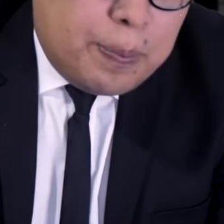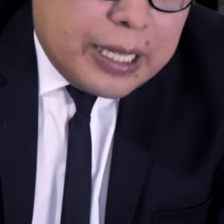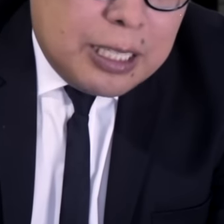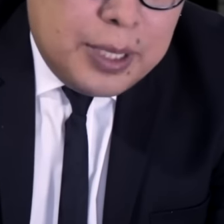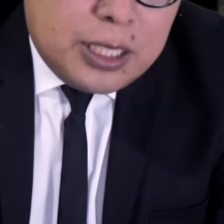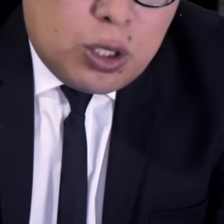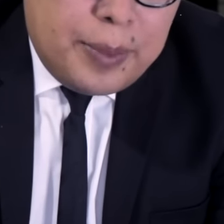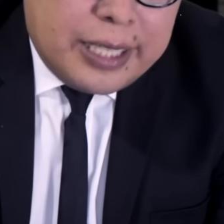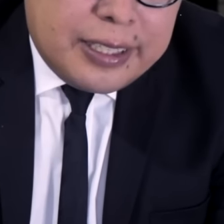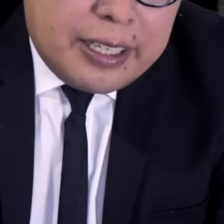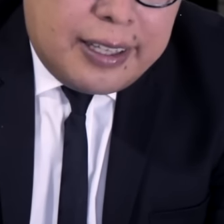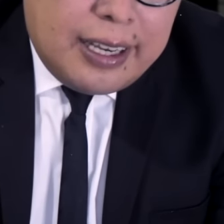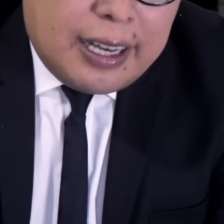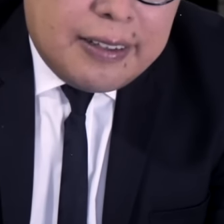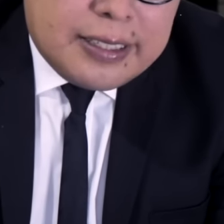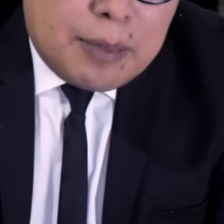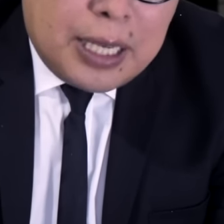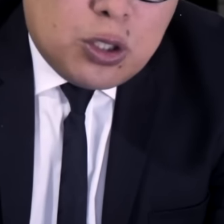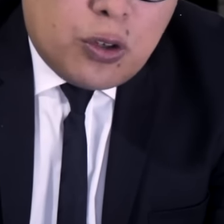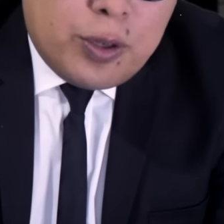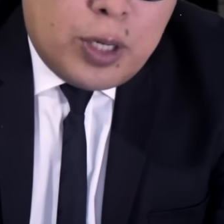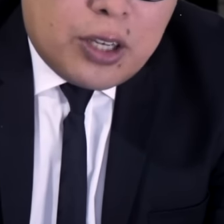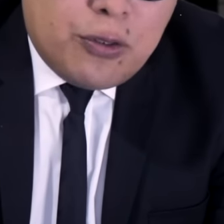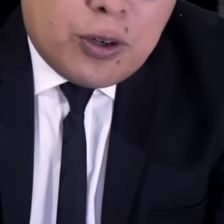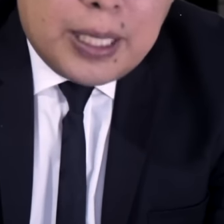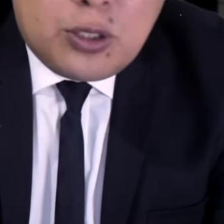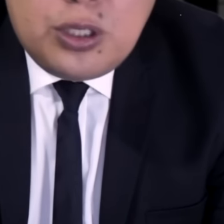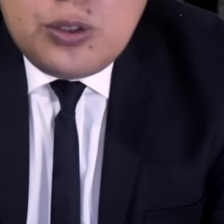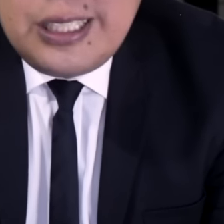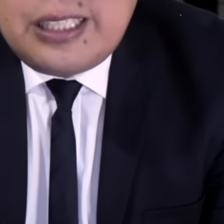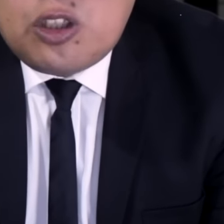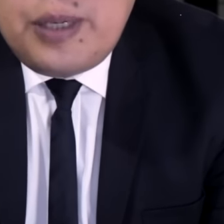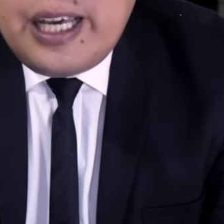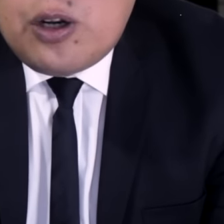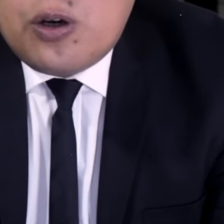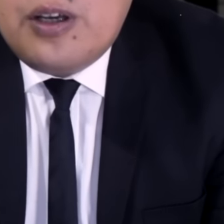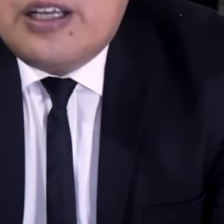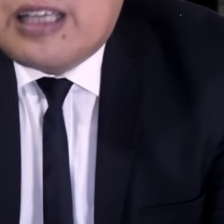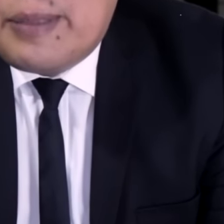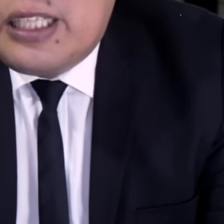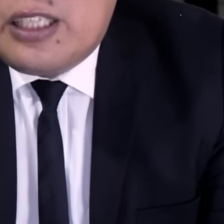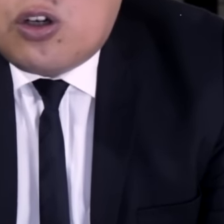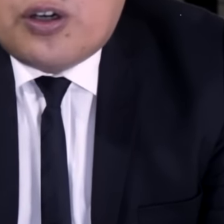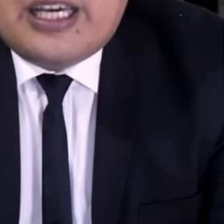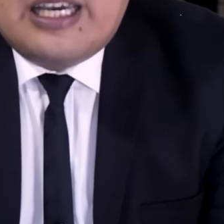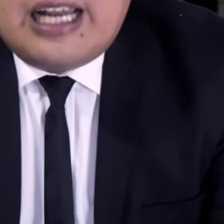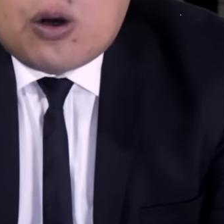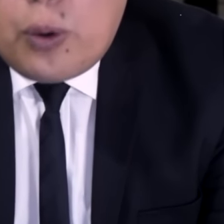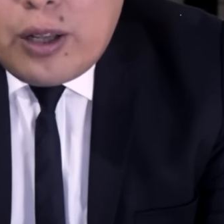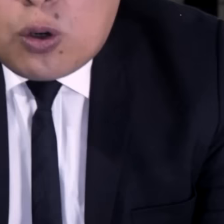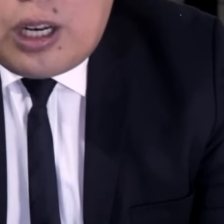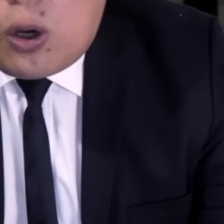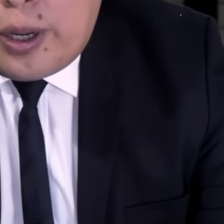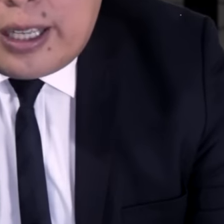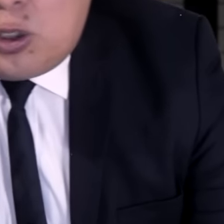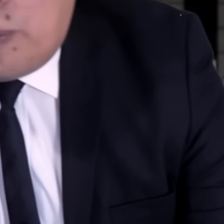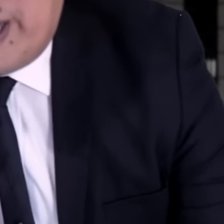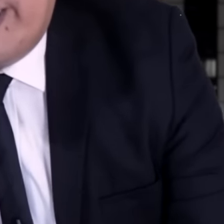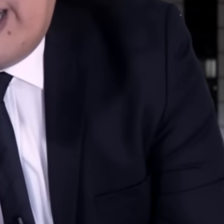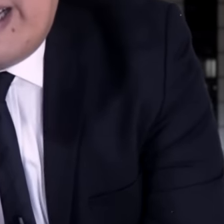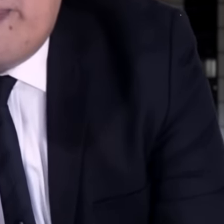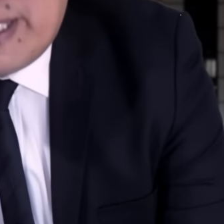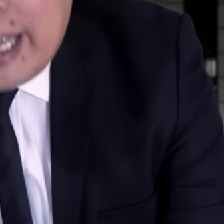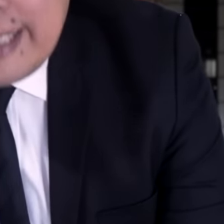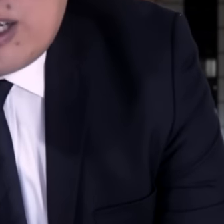Por su parte, el ministro de Minas y Energía, Andrés Camacho, confirmó la conformación de un distrito minero. También indicó que el acuerdo con la gobernación